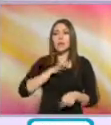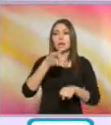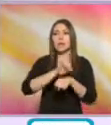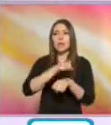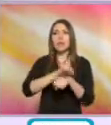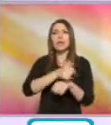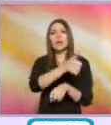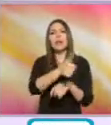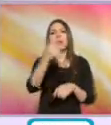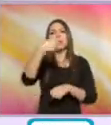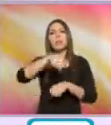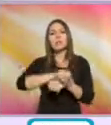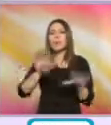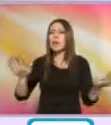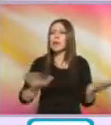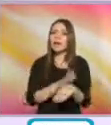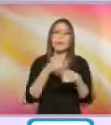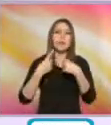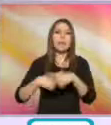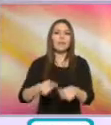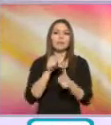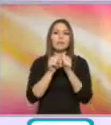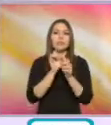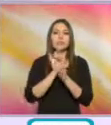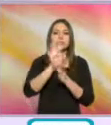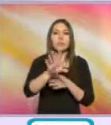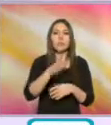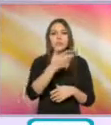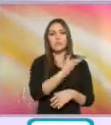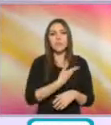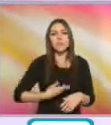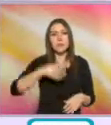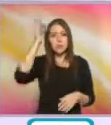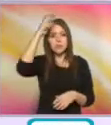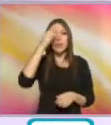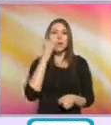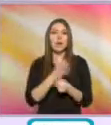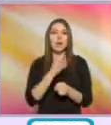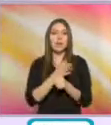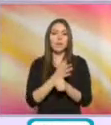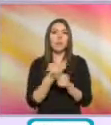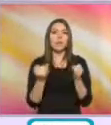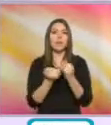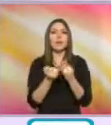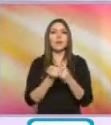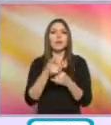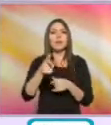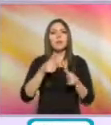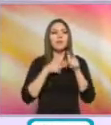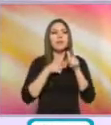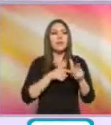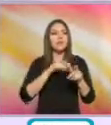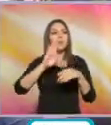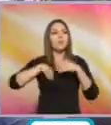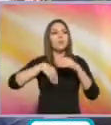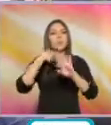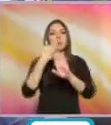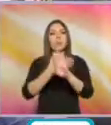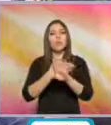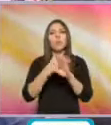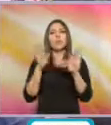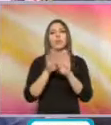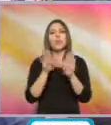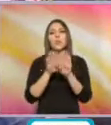Cada semana es una crisis nueva, un tuit nuevo de Donald Trump, ahora también es la batalla que continúa contra los medios de